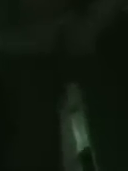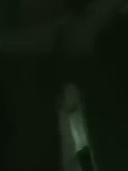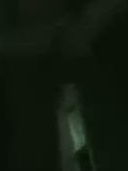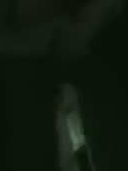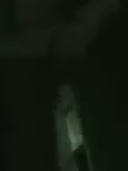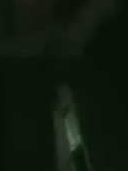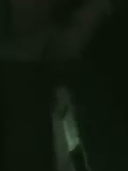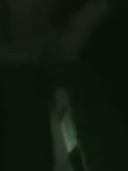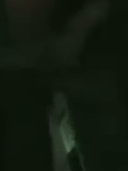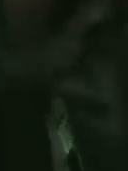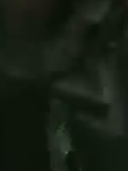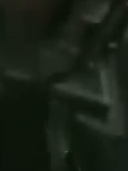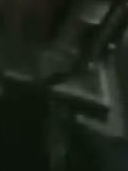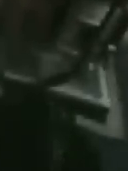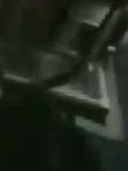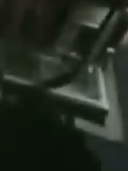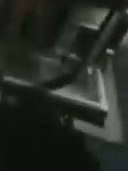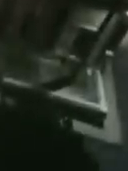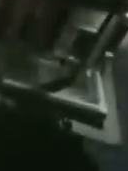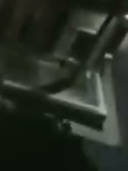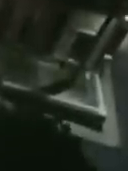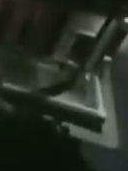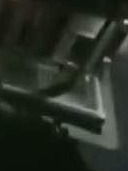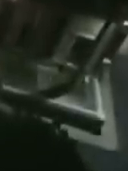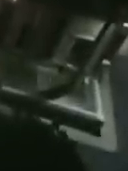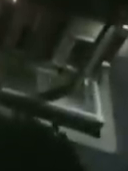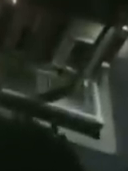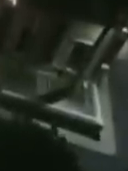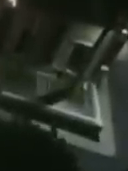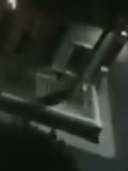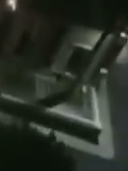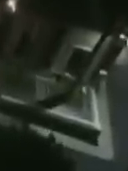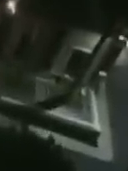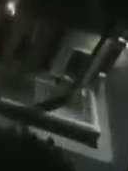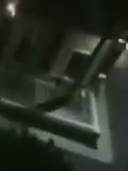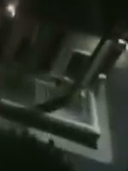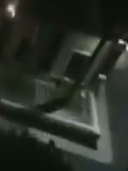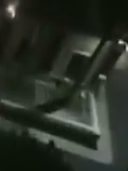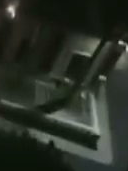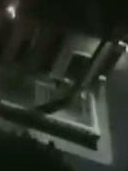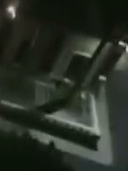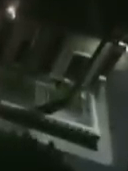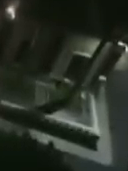estas relaciones diplomáticas entre ambas naciones. Con estas imágenes, nosotros vamos a devolver el contacto al estudio. Adelante.